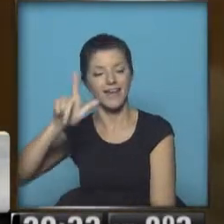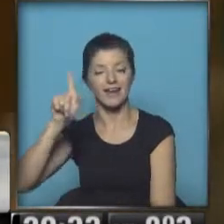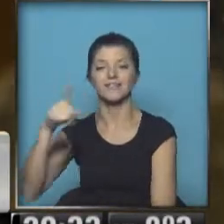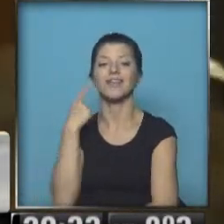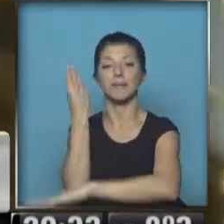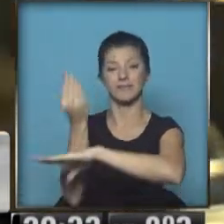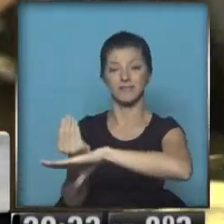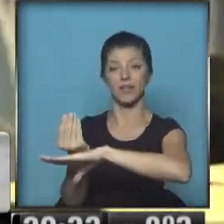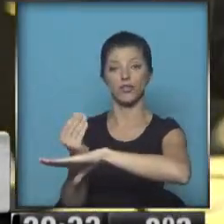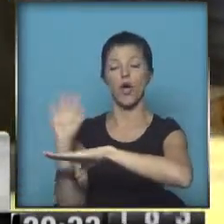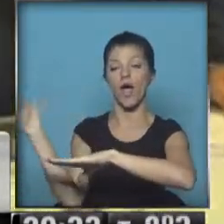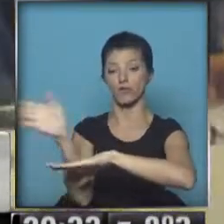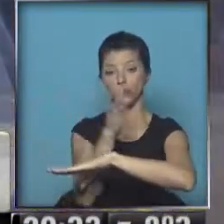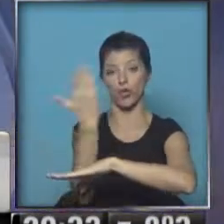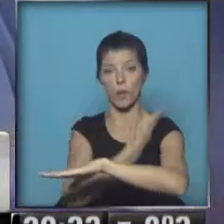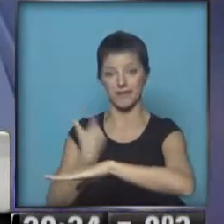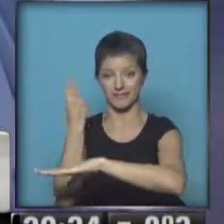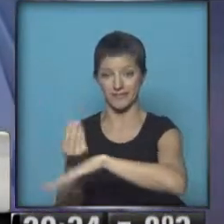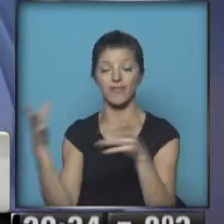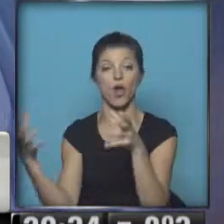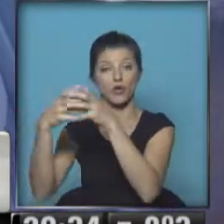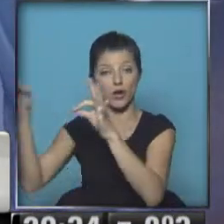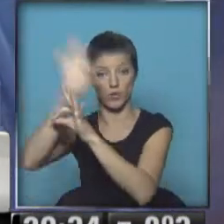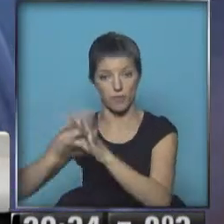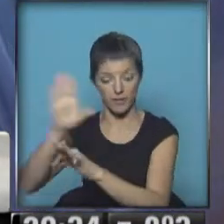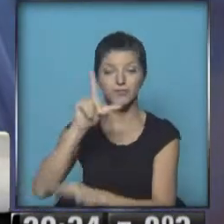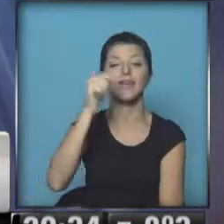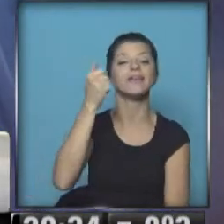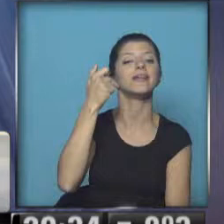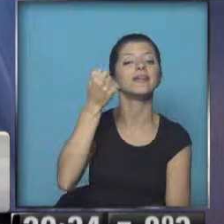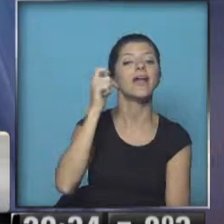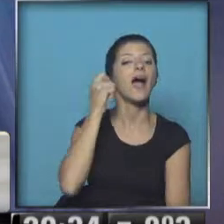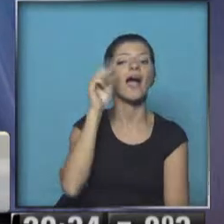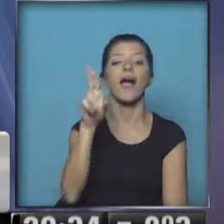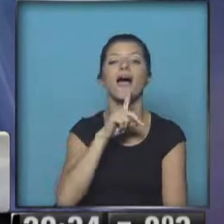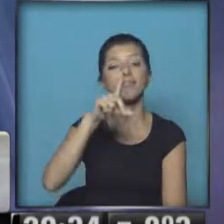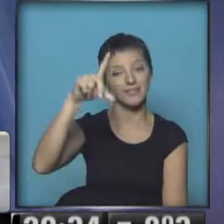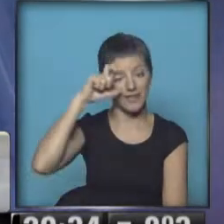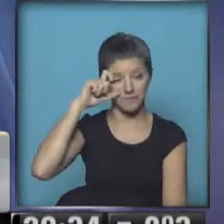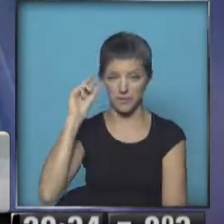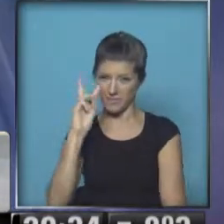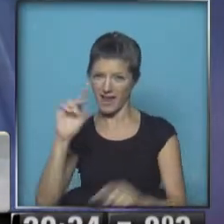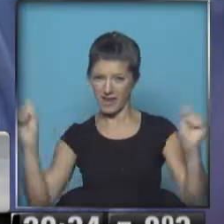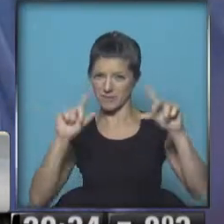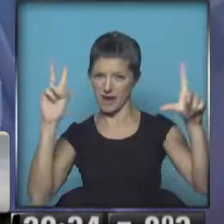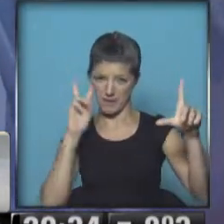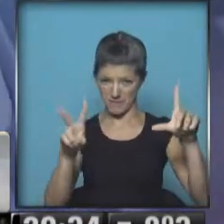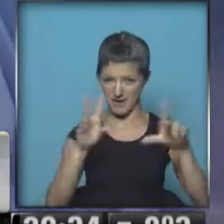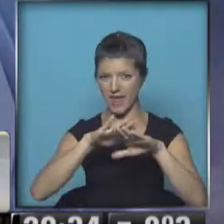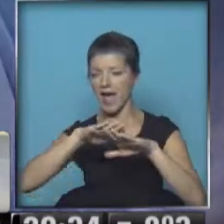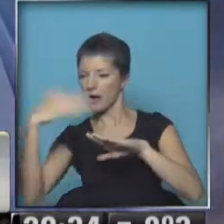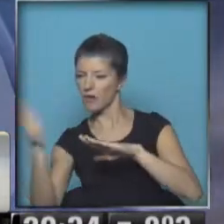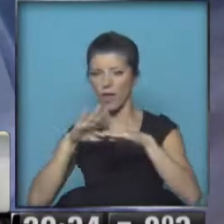jefes de Estado de la Unión Europea, y Christine Lagarde, del Fondo Monetario Internacional. Ahí vemos la imagen que yo les decía, Tsipras, a la